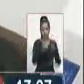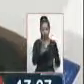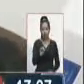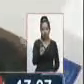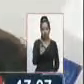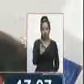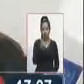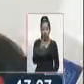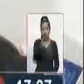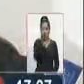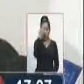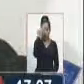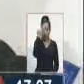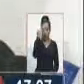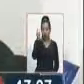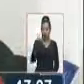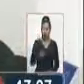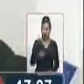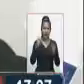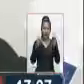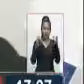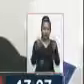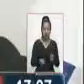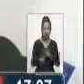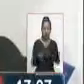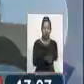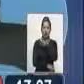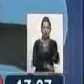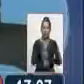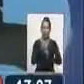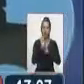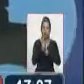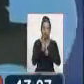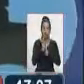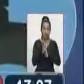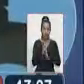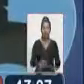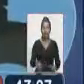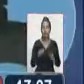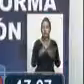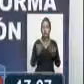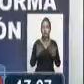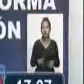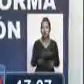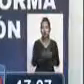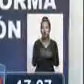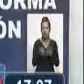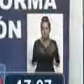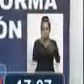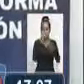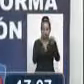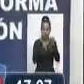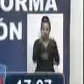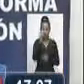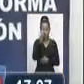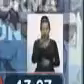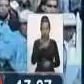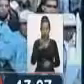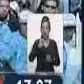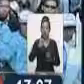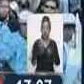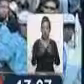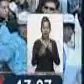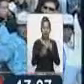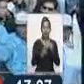que con la inmediatez del caso se pueda pronunciar a sí mismo tras una evaluación determinaron que el candidato a la vicepresidencia por